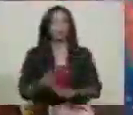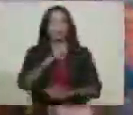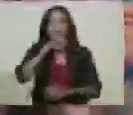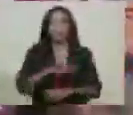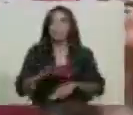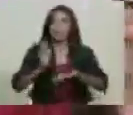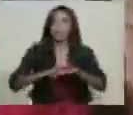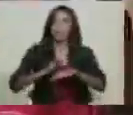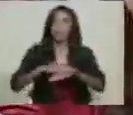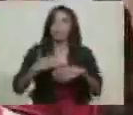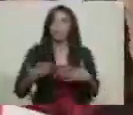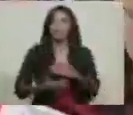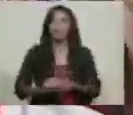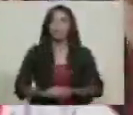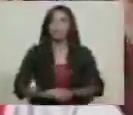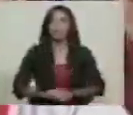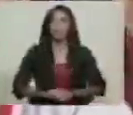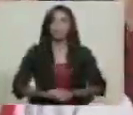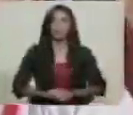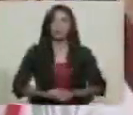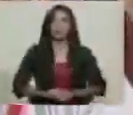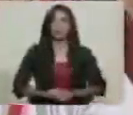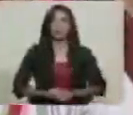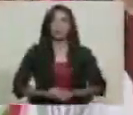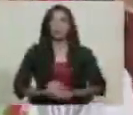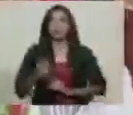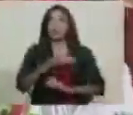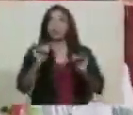Porque en un mismo espacio nos